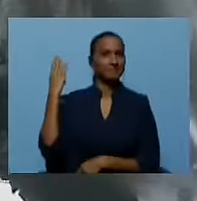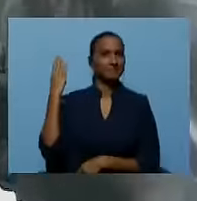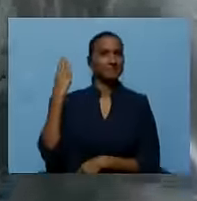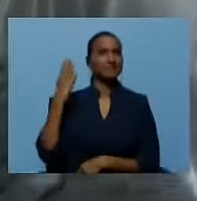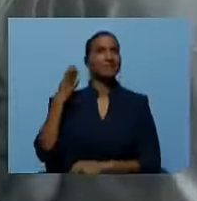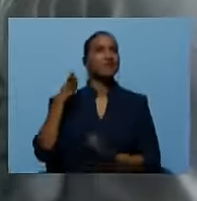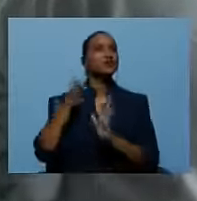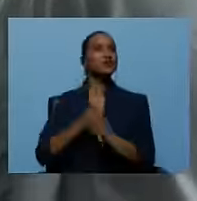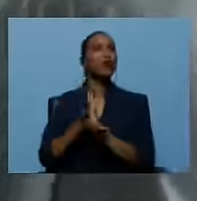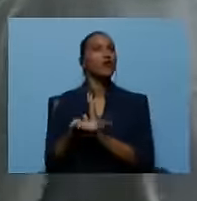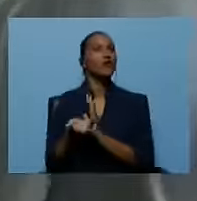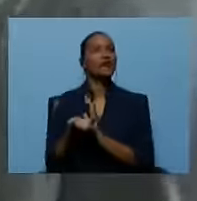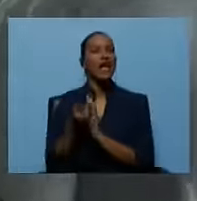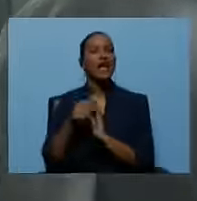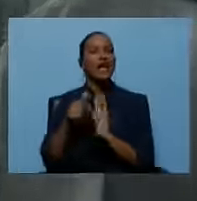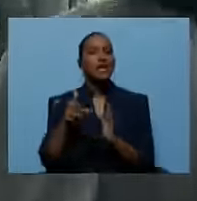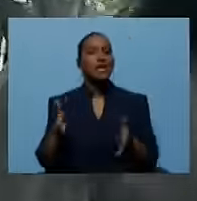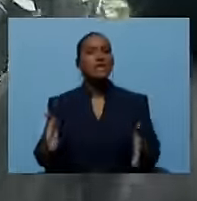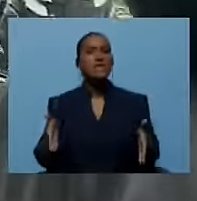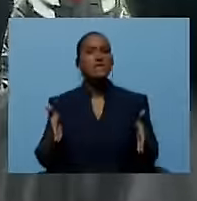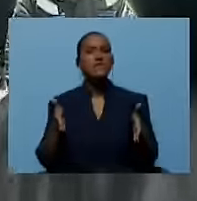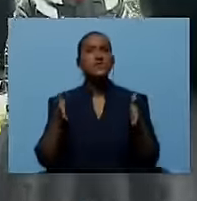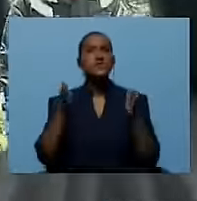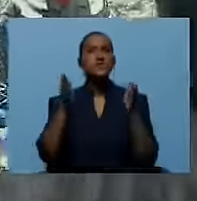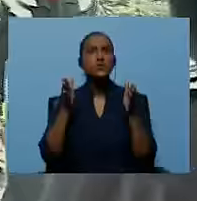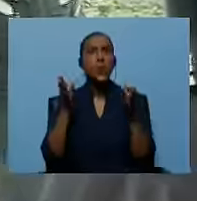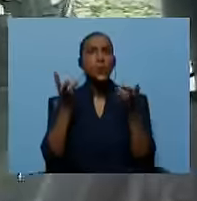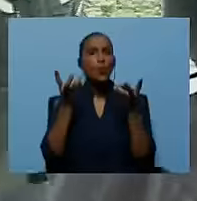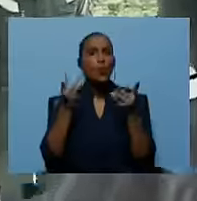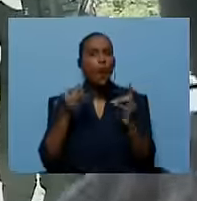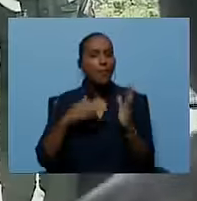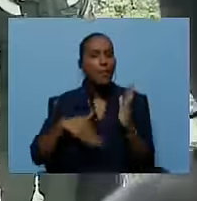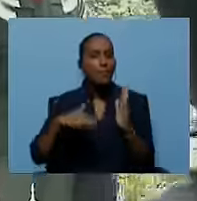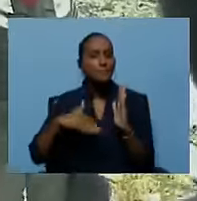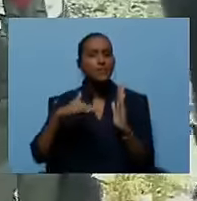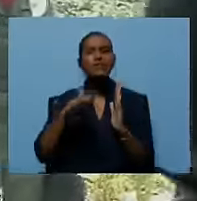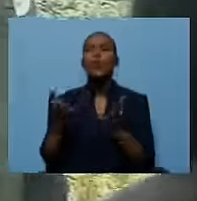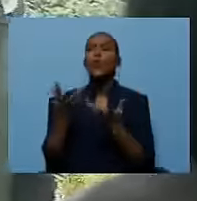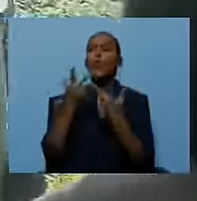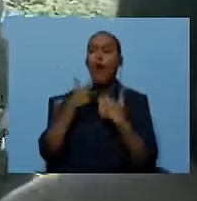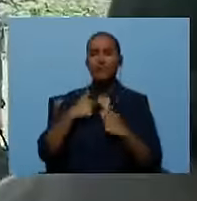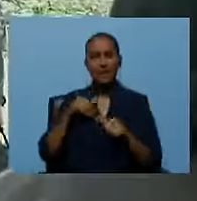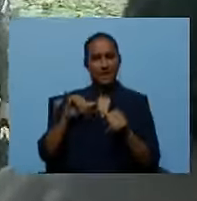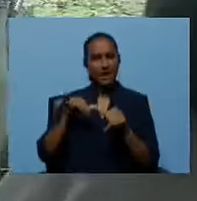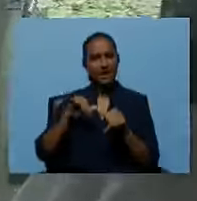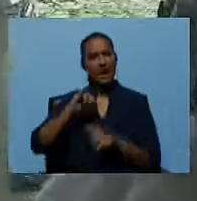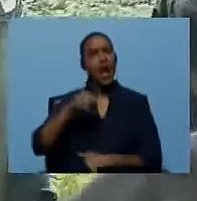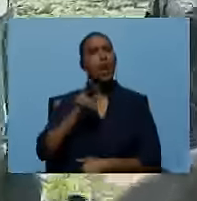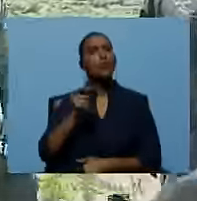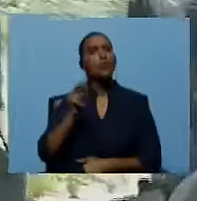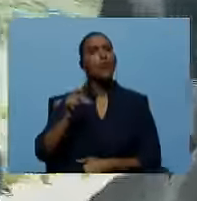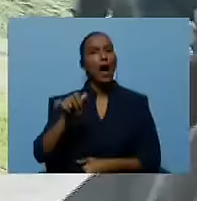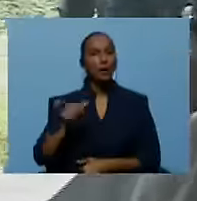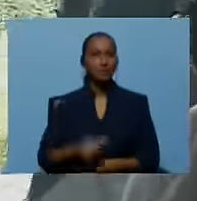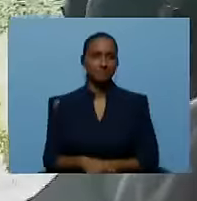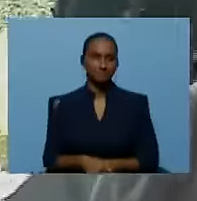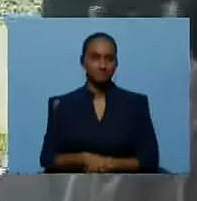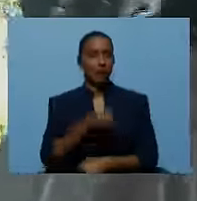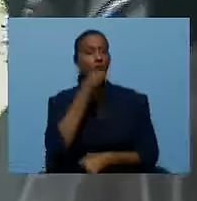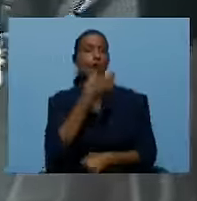qué capacidad? ¿Cuántos pisos, etcétera? Ingeniera Juana Fernández. Buenas tardes,